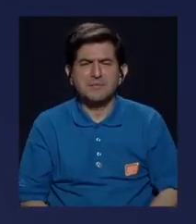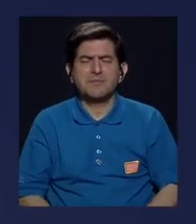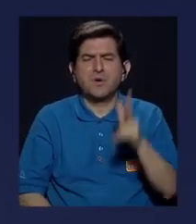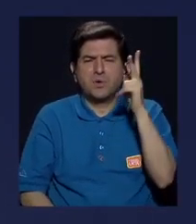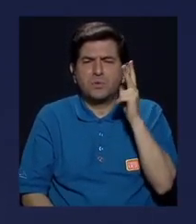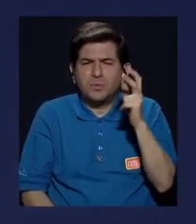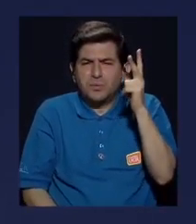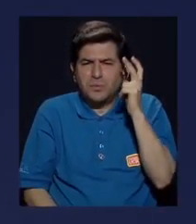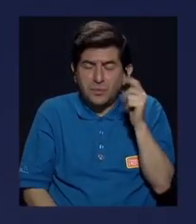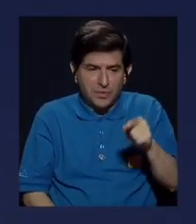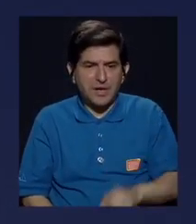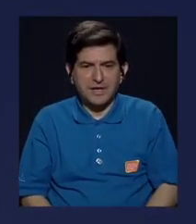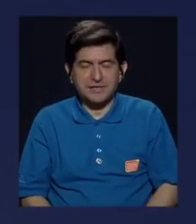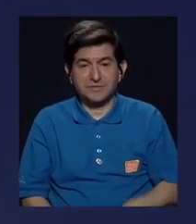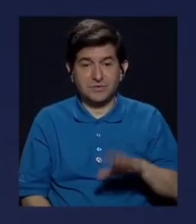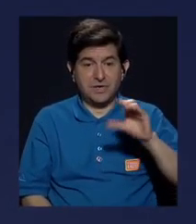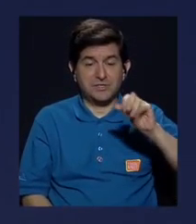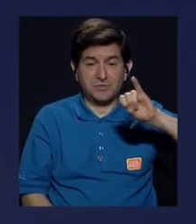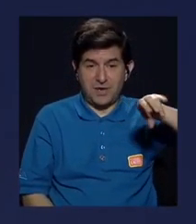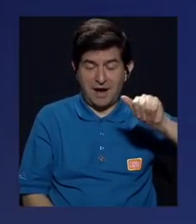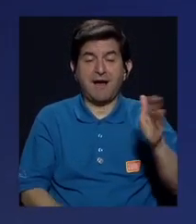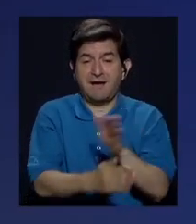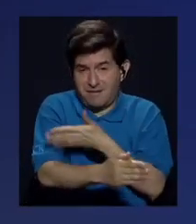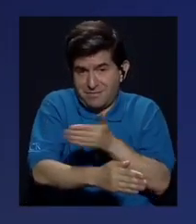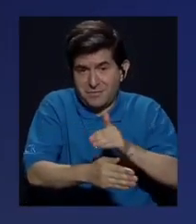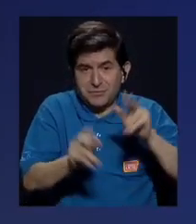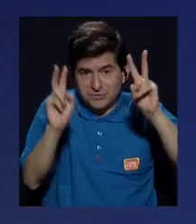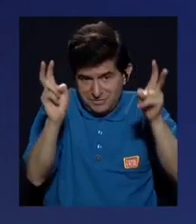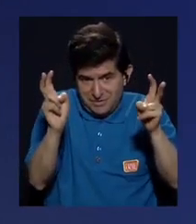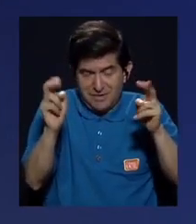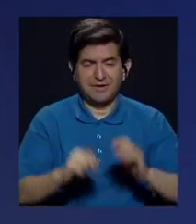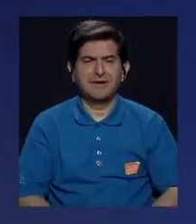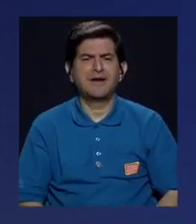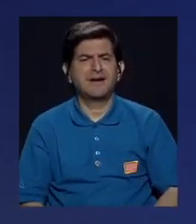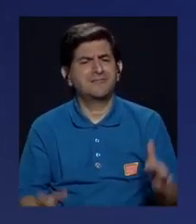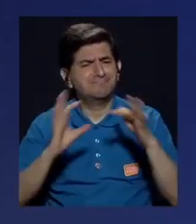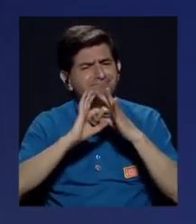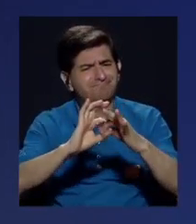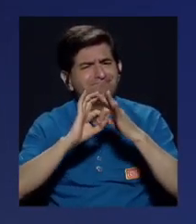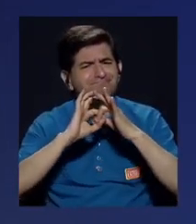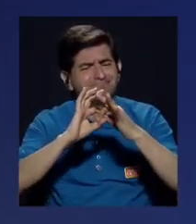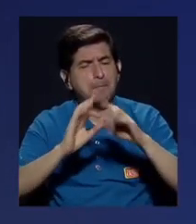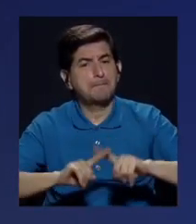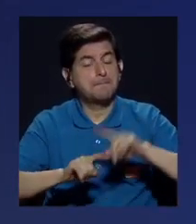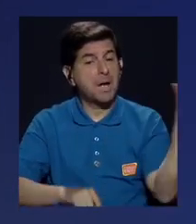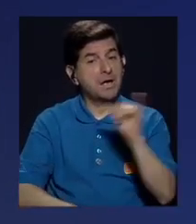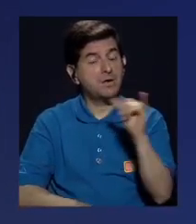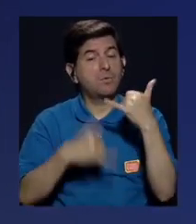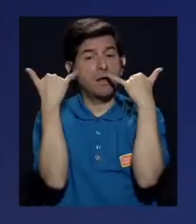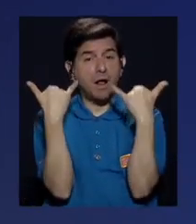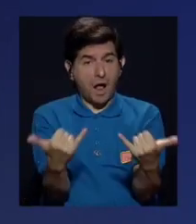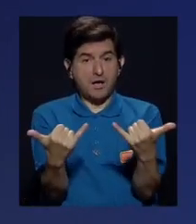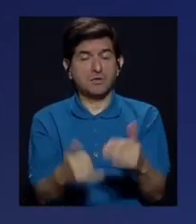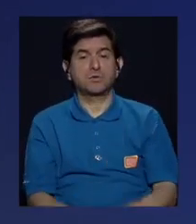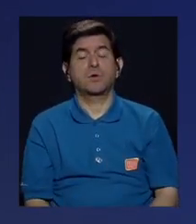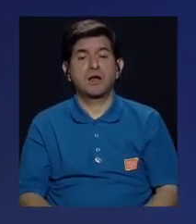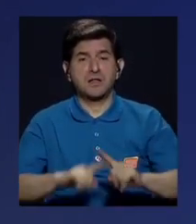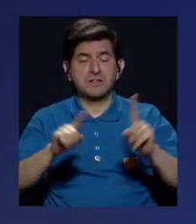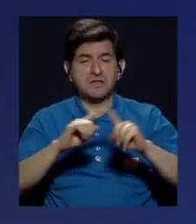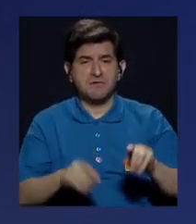resonando esta caja, ¿verdad? Uh-huh. Musical. Entonces, tiene que ver mucho eso, pero también actualmente hay